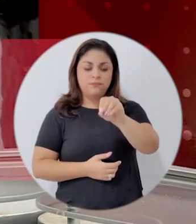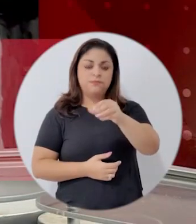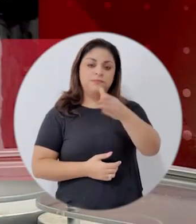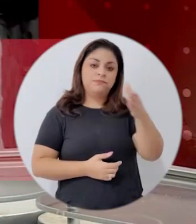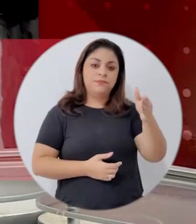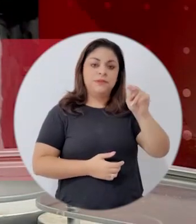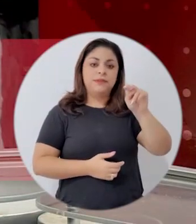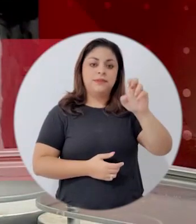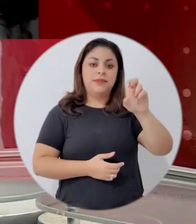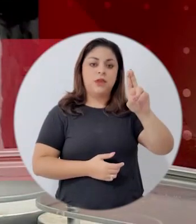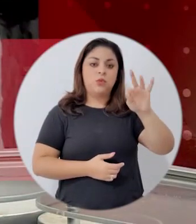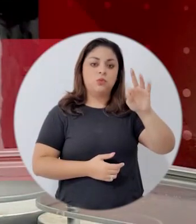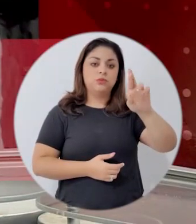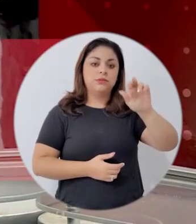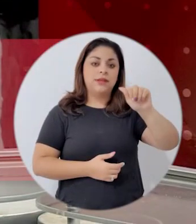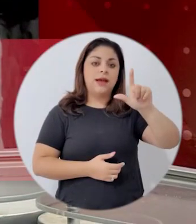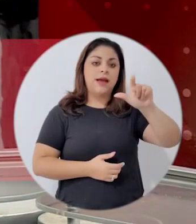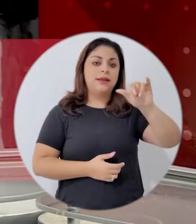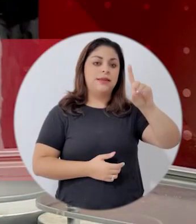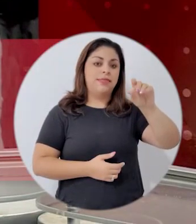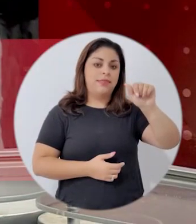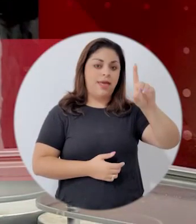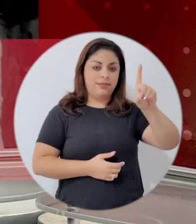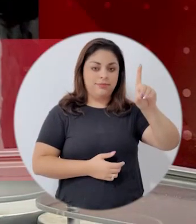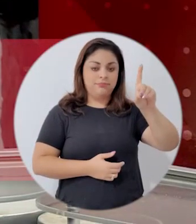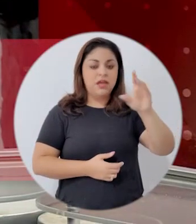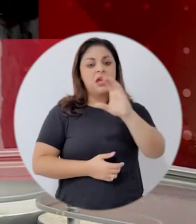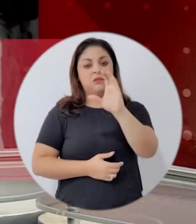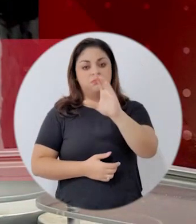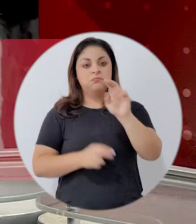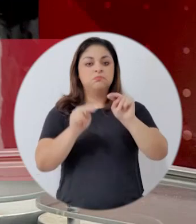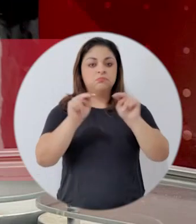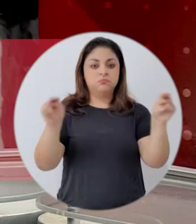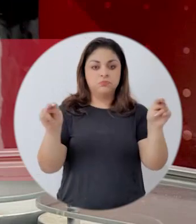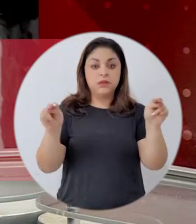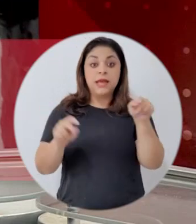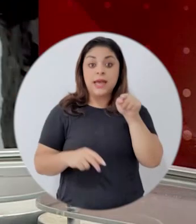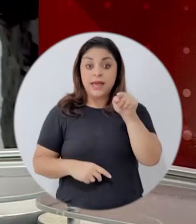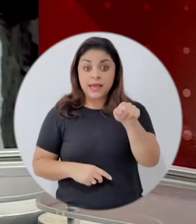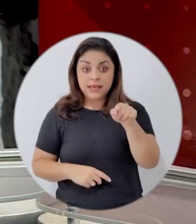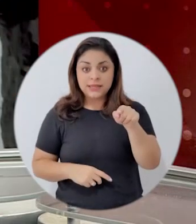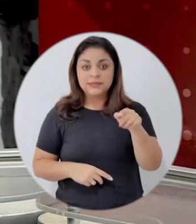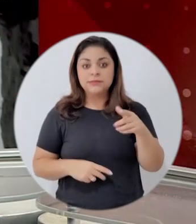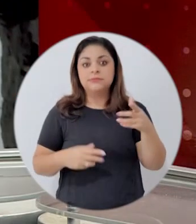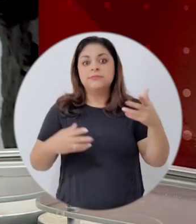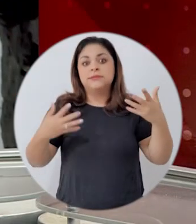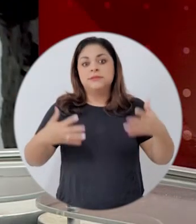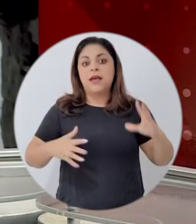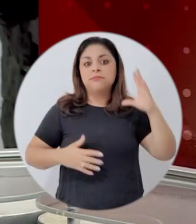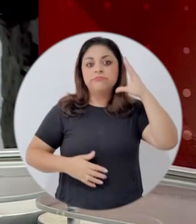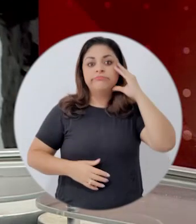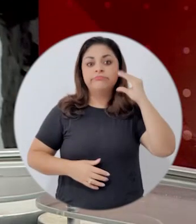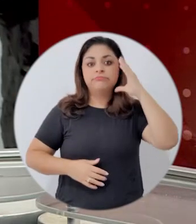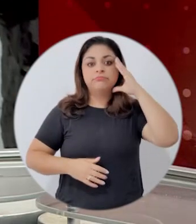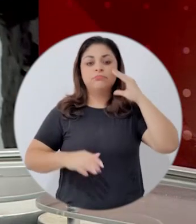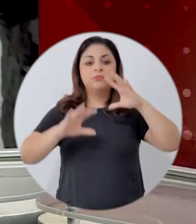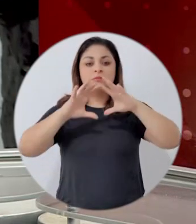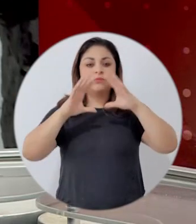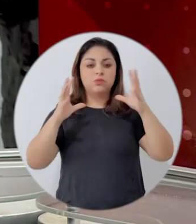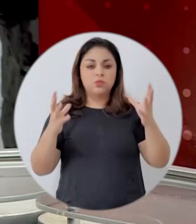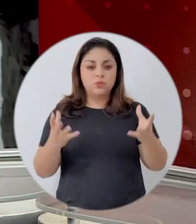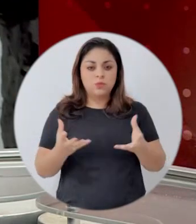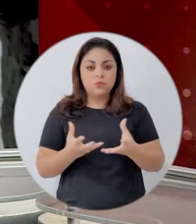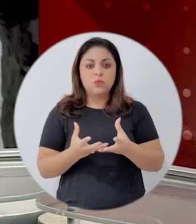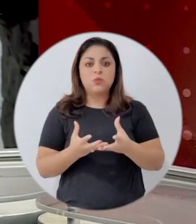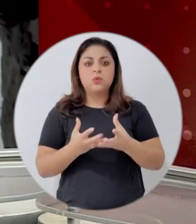pues todos los procesos que estamos experimentando, ¿verdad?, en el mundo a raíz del calentamiento global, pues nos han llevado